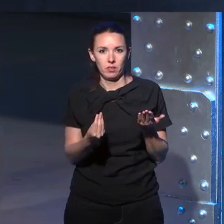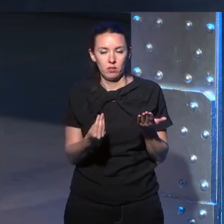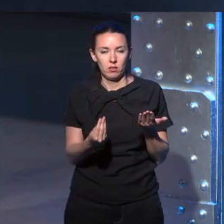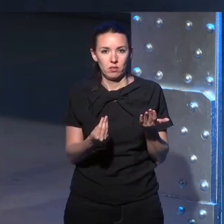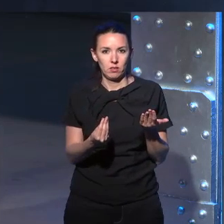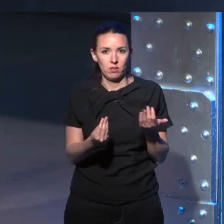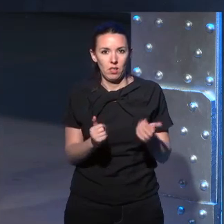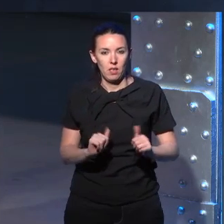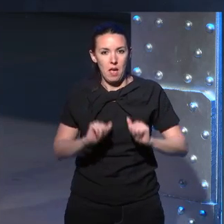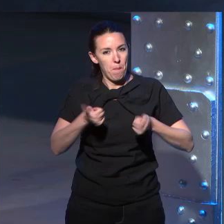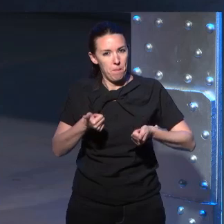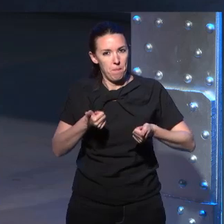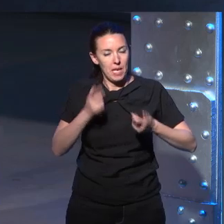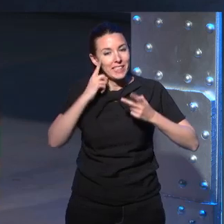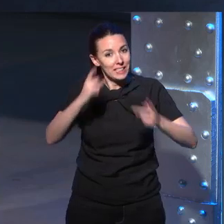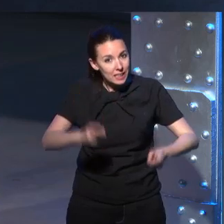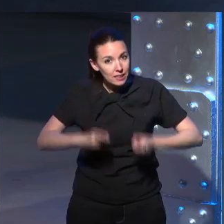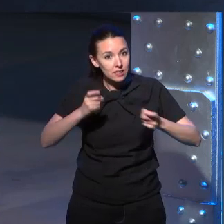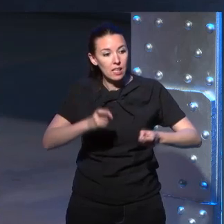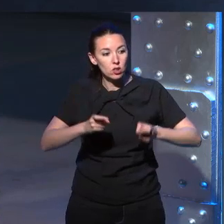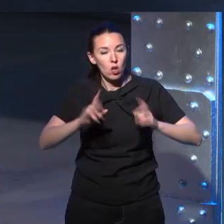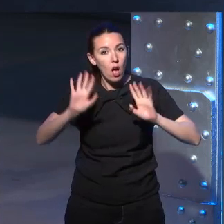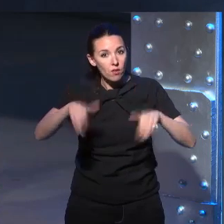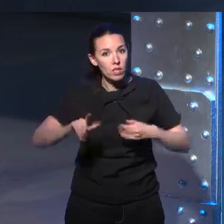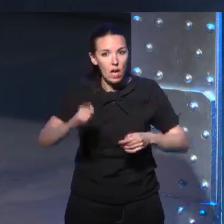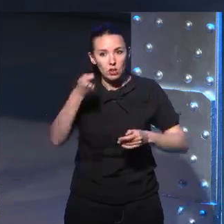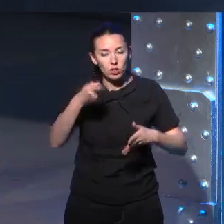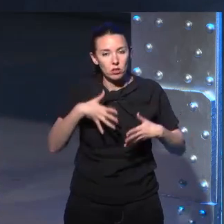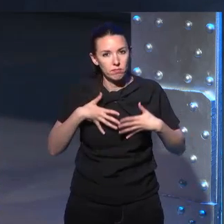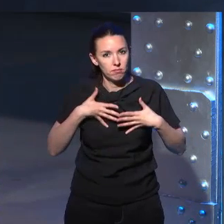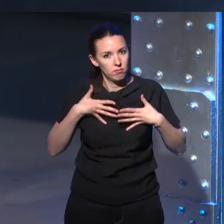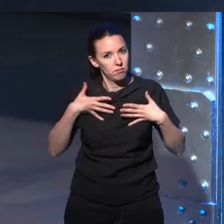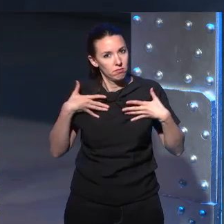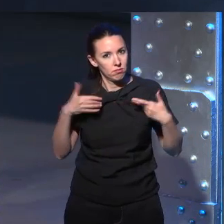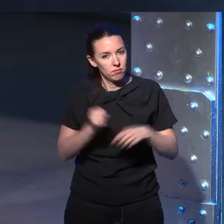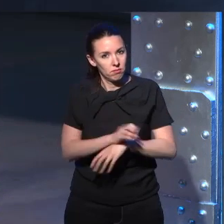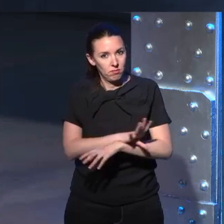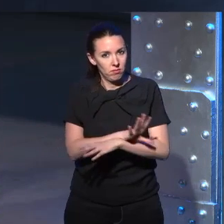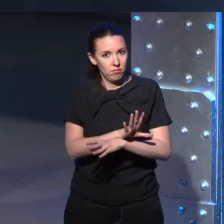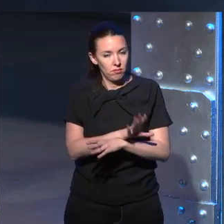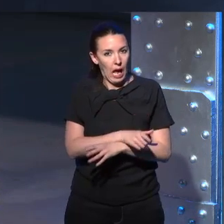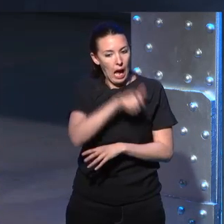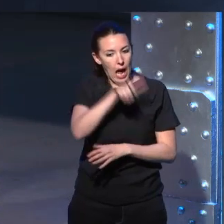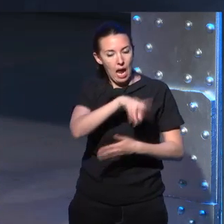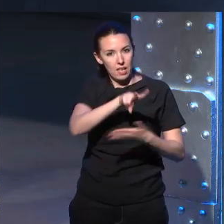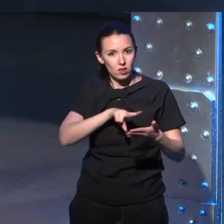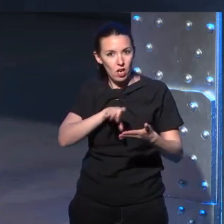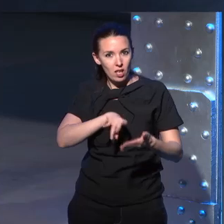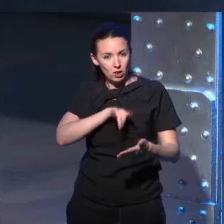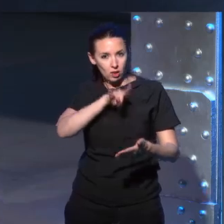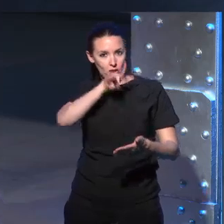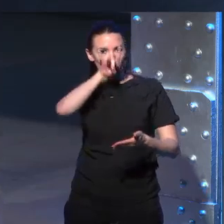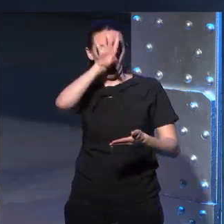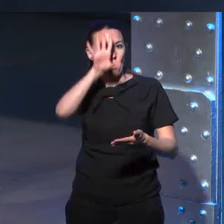inventando e intentando y consiguiendo conmover al futuro lector con una nueva sorpresa